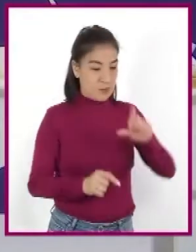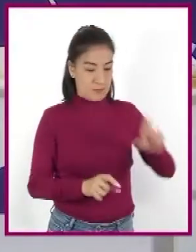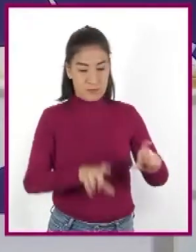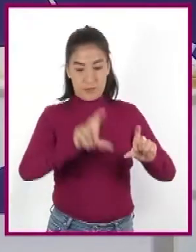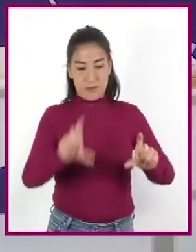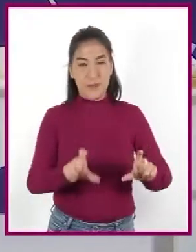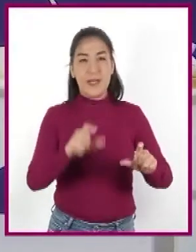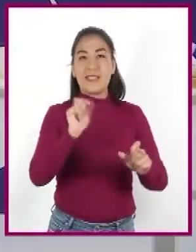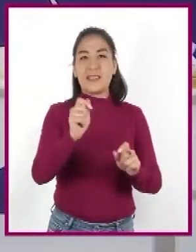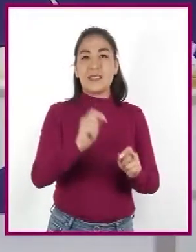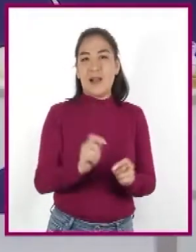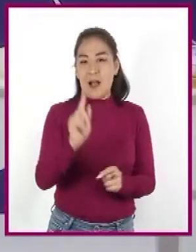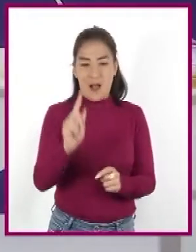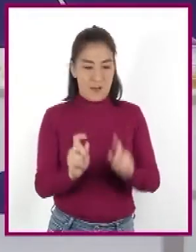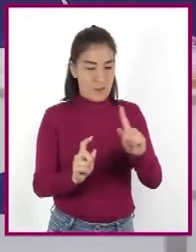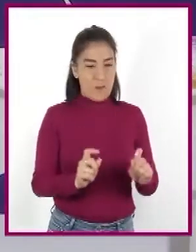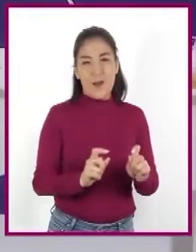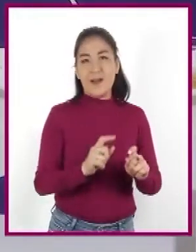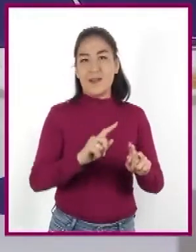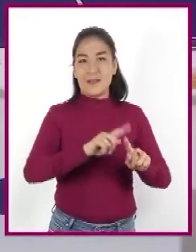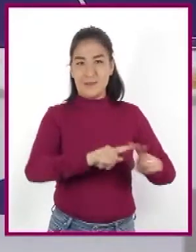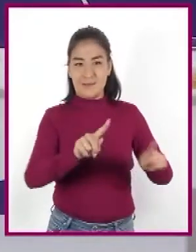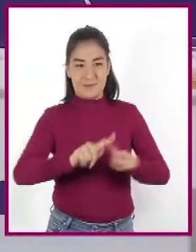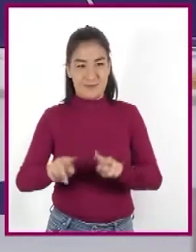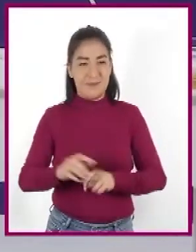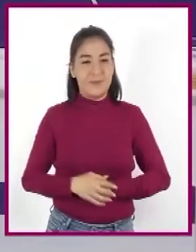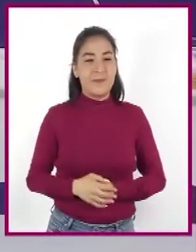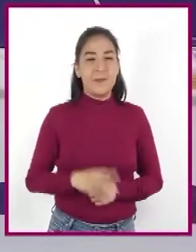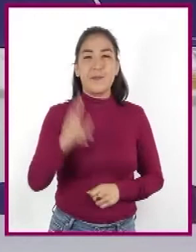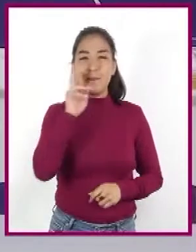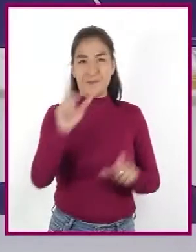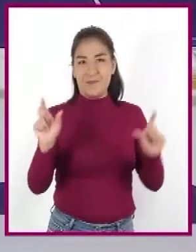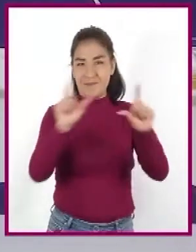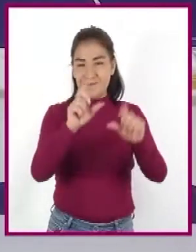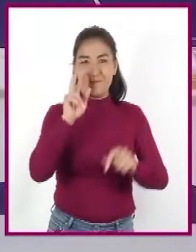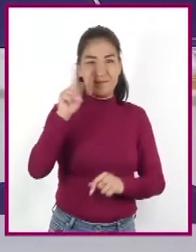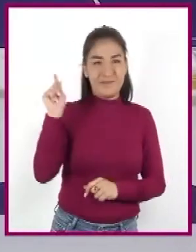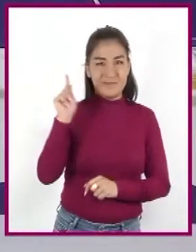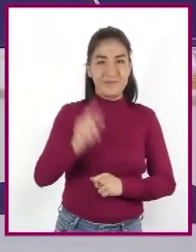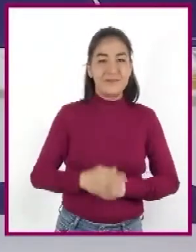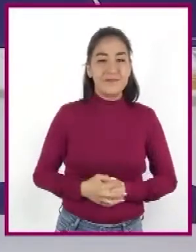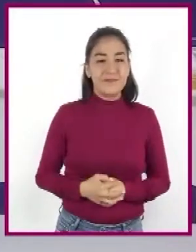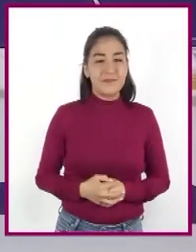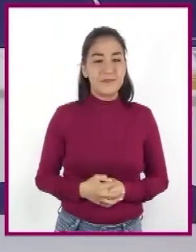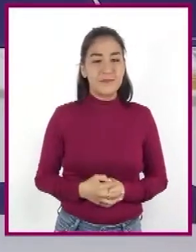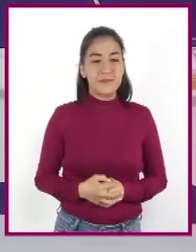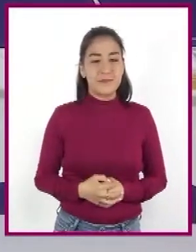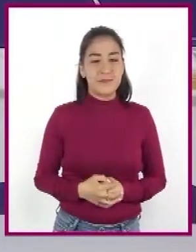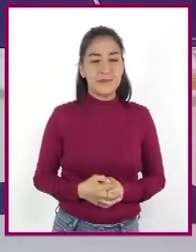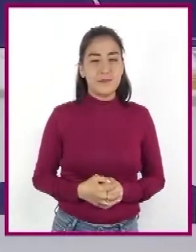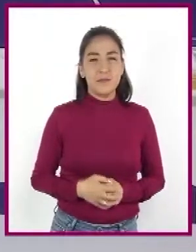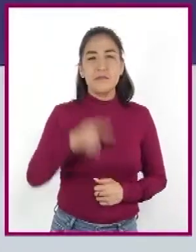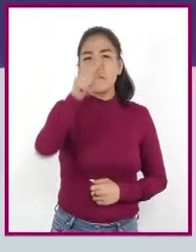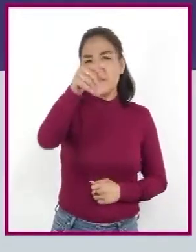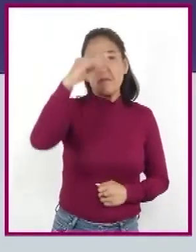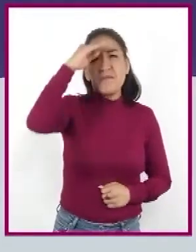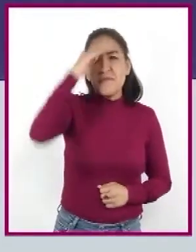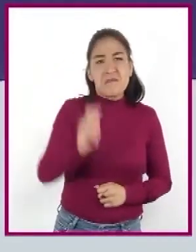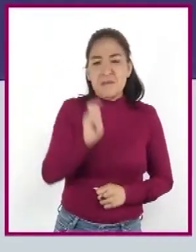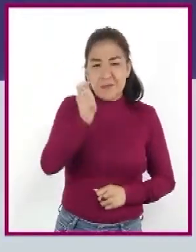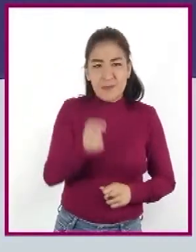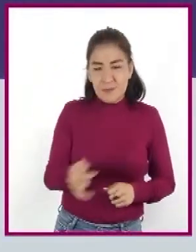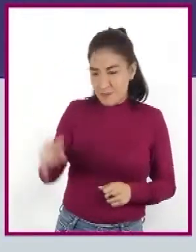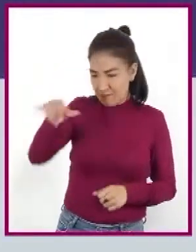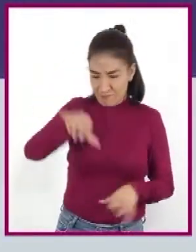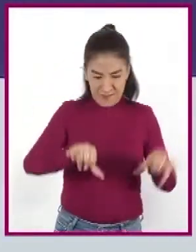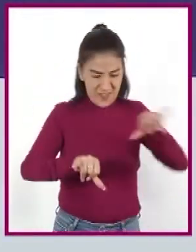translúcidos. Aquí están, el maestro nos los está mencionando. ¿Qué piensan que suceda si los mezclamos?